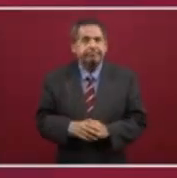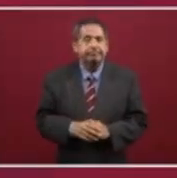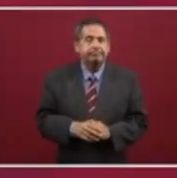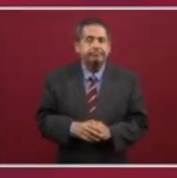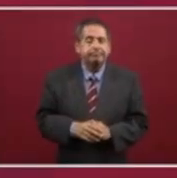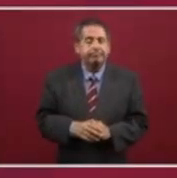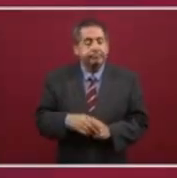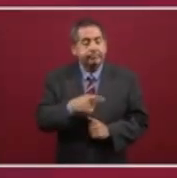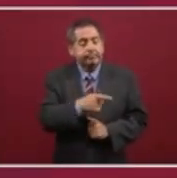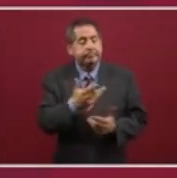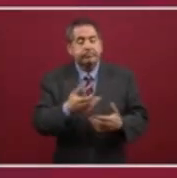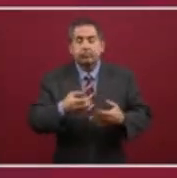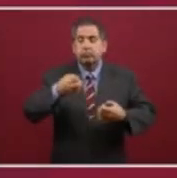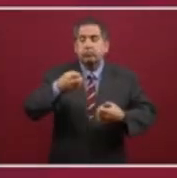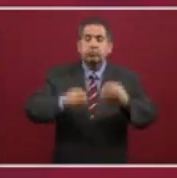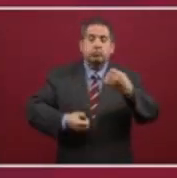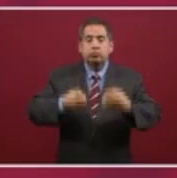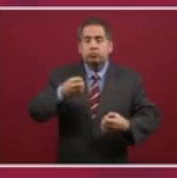¿qué van a hacer los jueces?